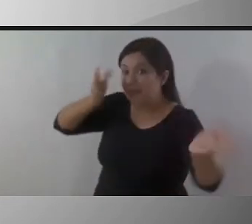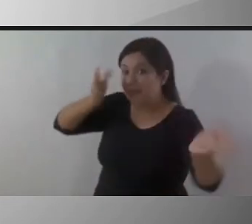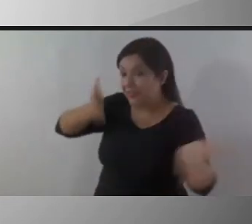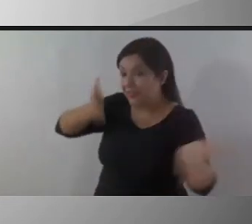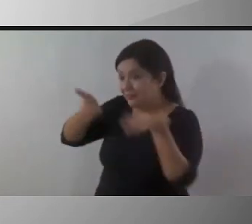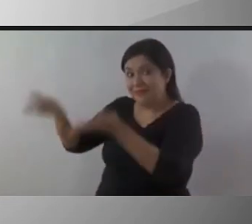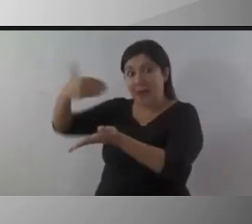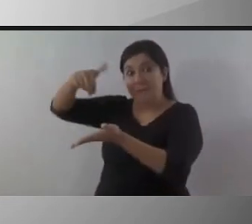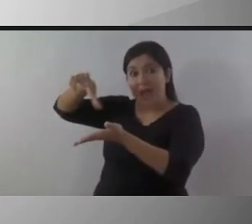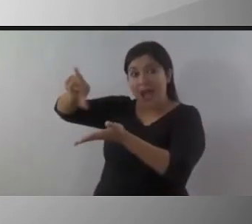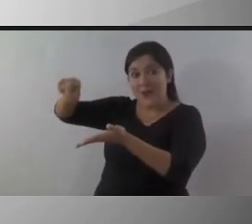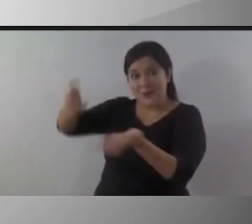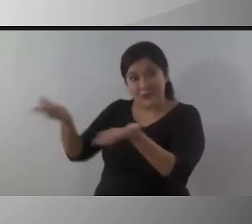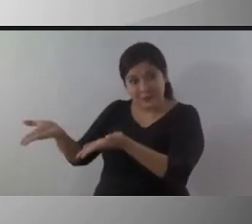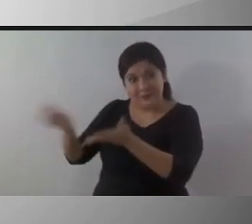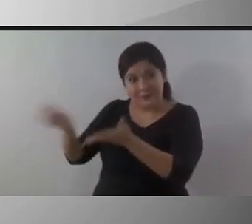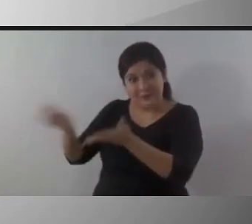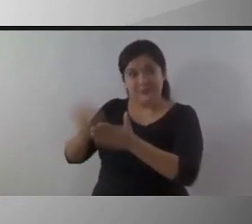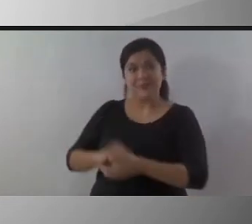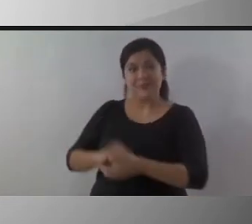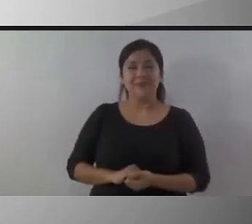ahora.